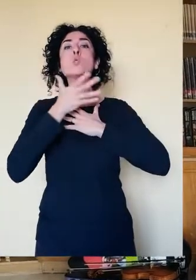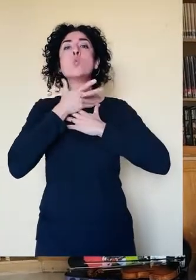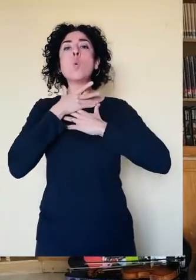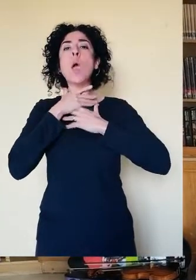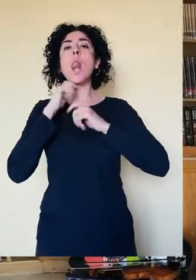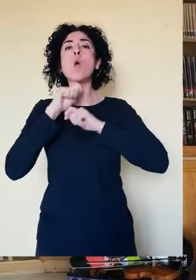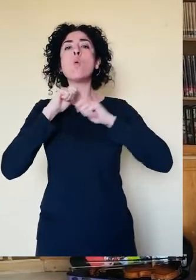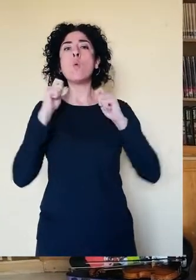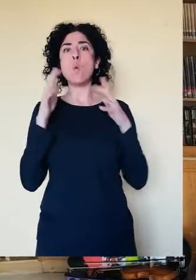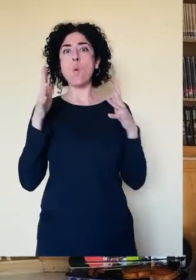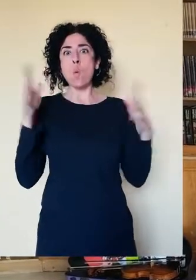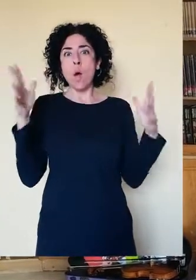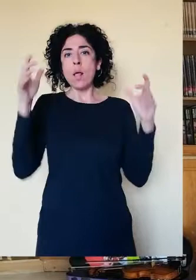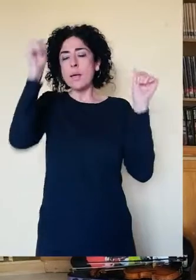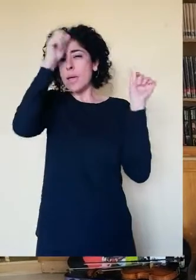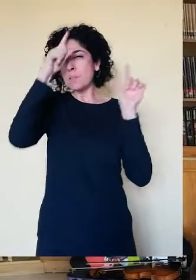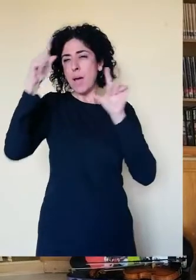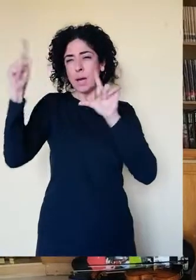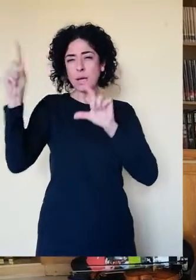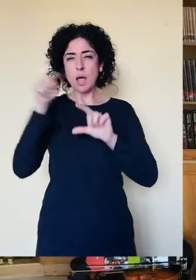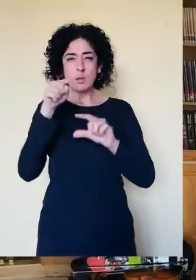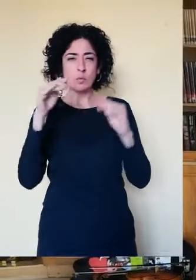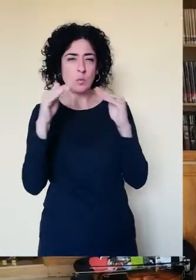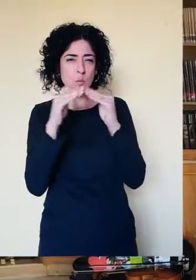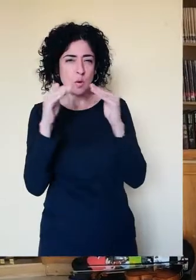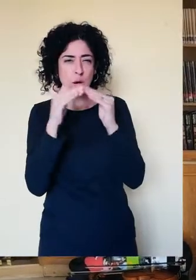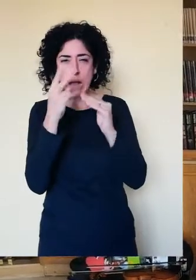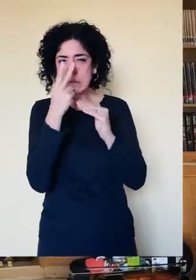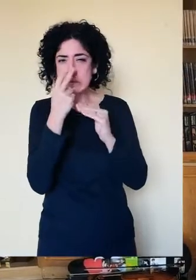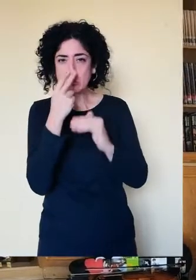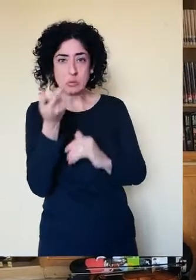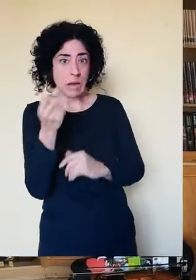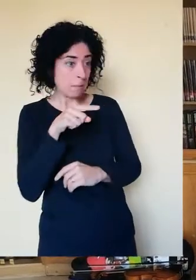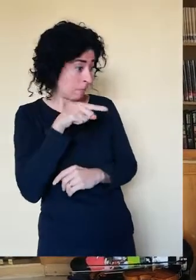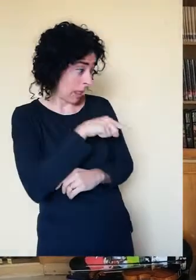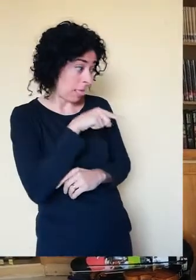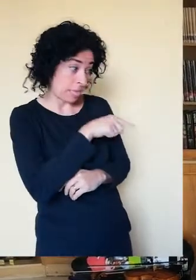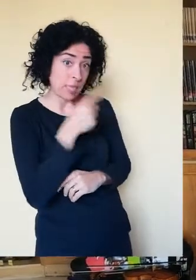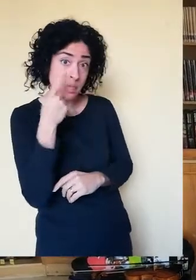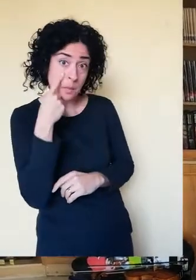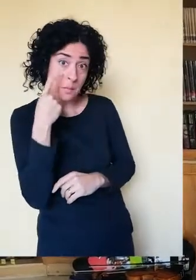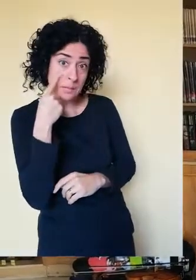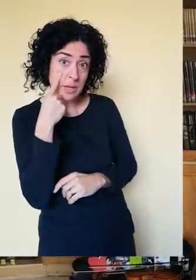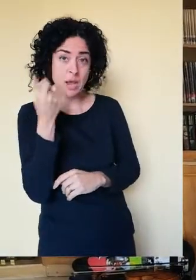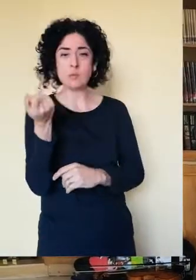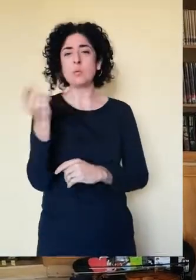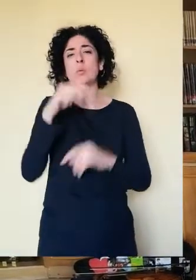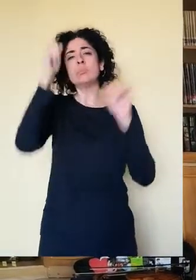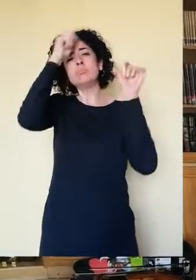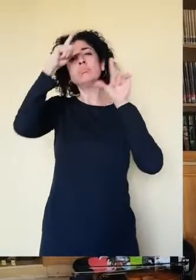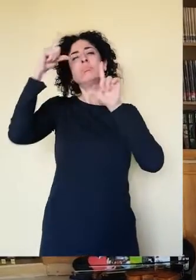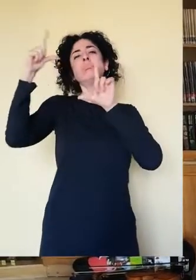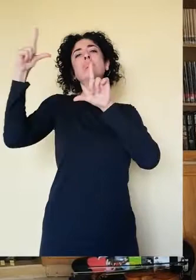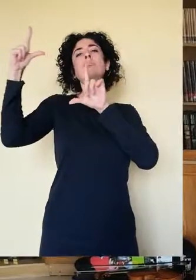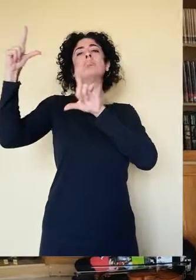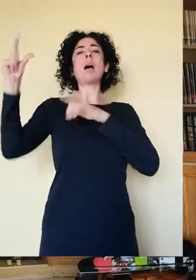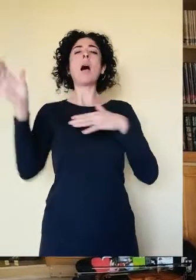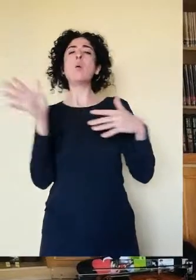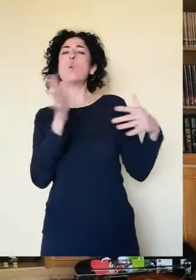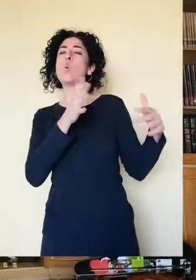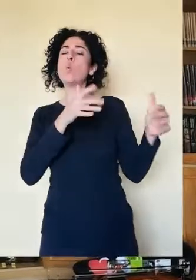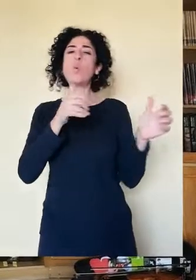pañuelo. Y nos vamos a imaginar, vais a buscar en casa un pañuelo, tipo así, y nos vamos a imaginar todo lo que tenga que ver con